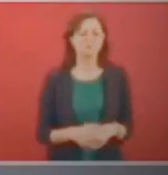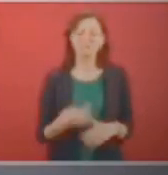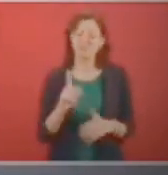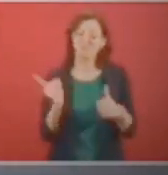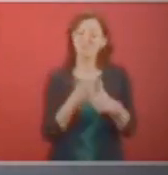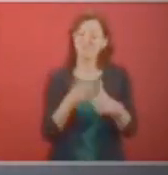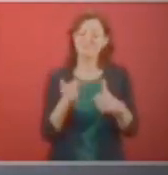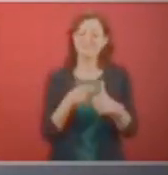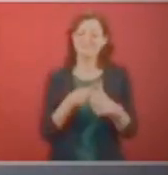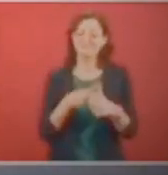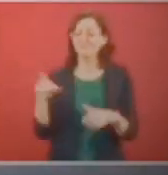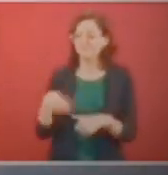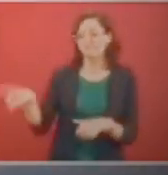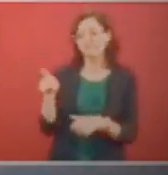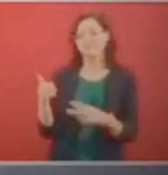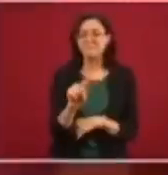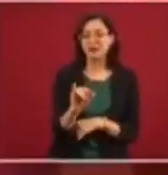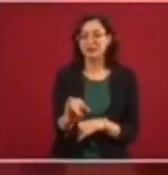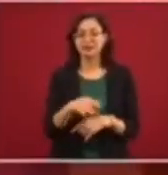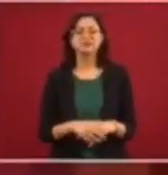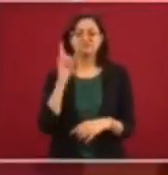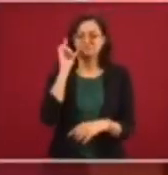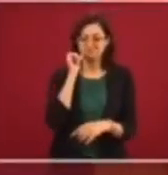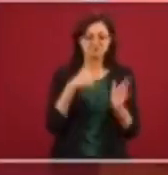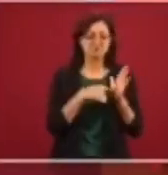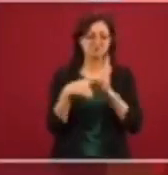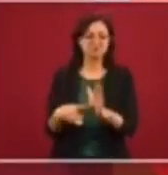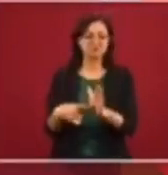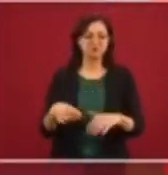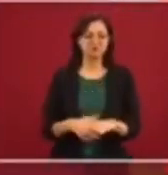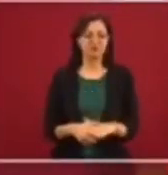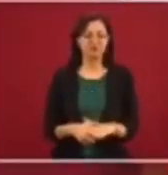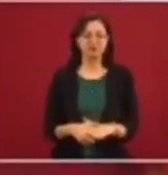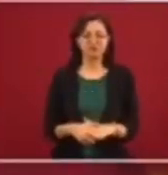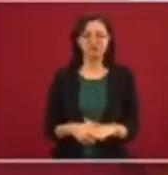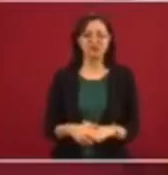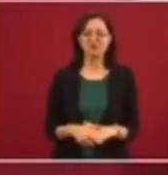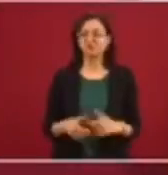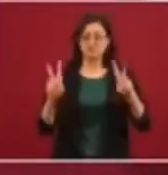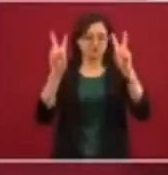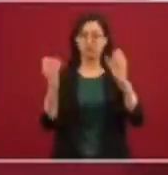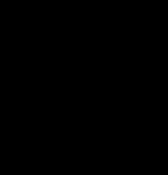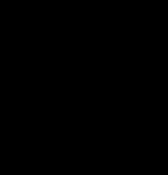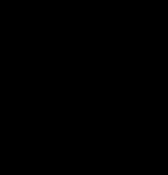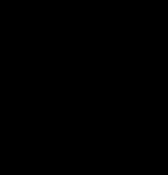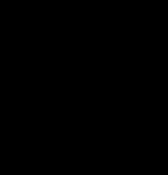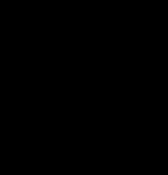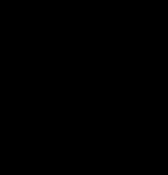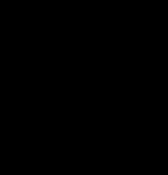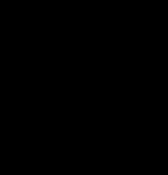darle la preferencia a los más necesitados. Mañana voy a traer una cita parecida de Martín.